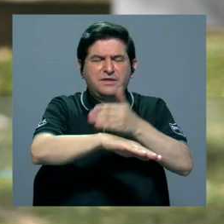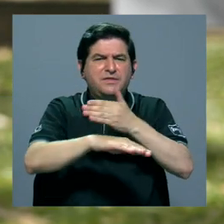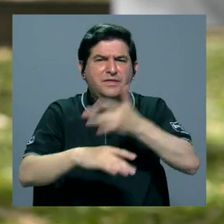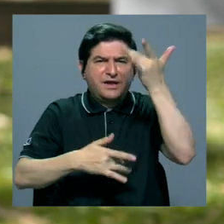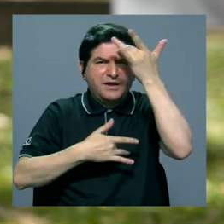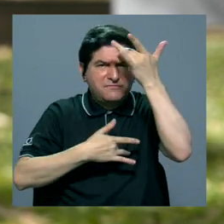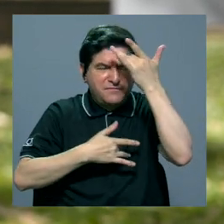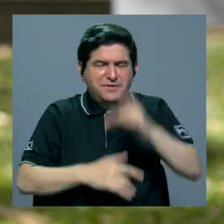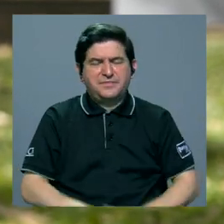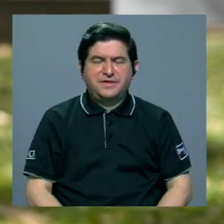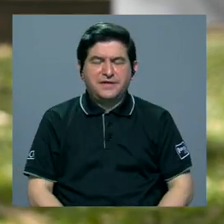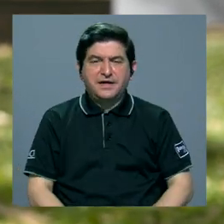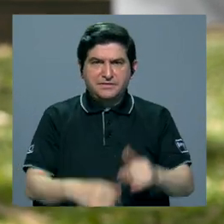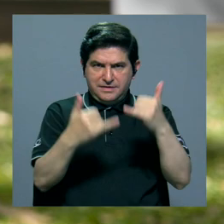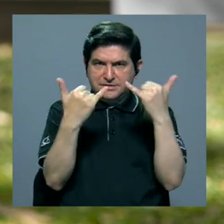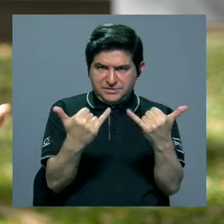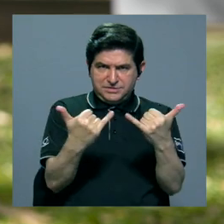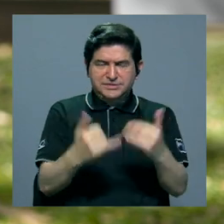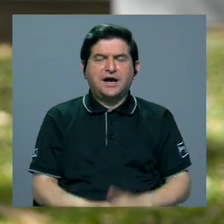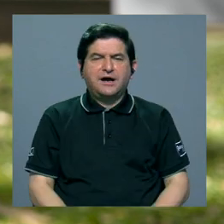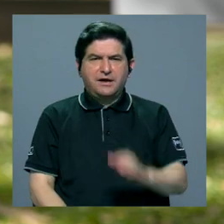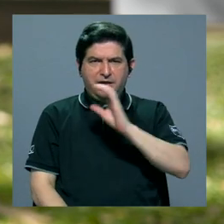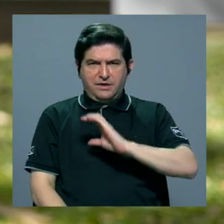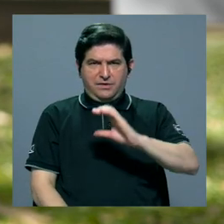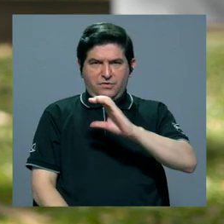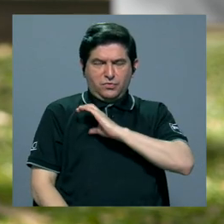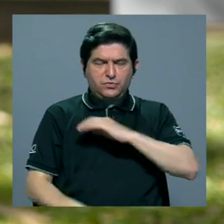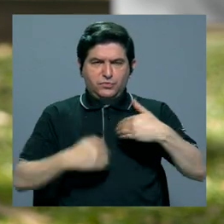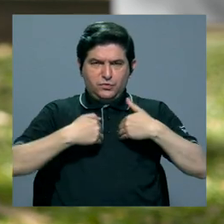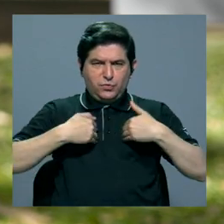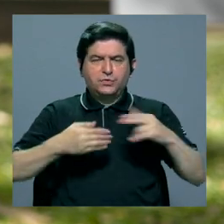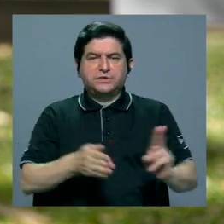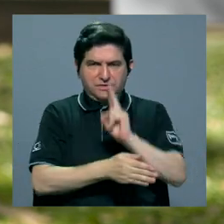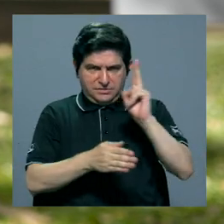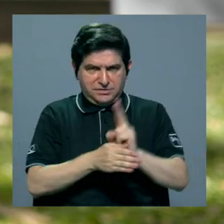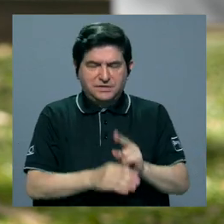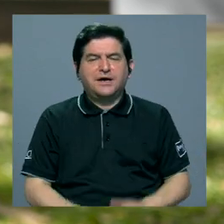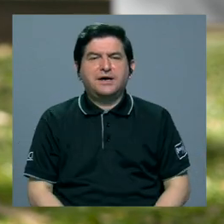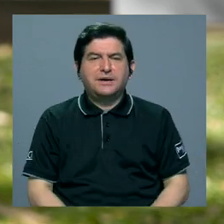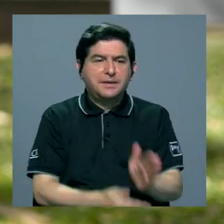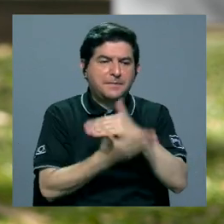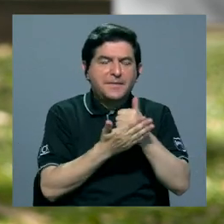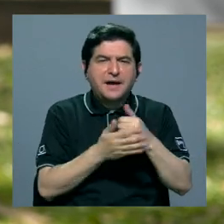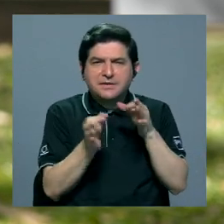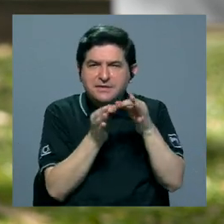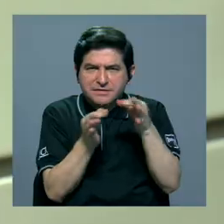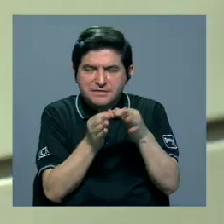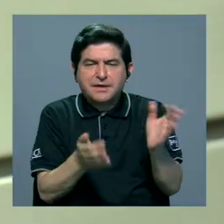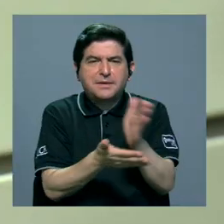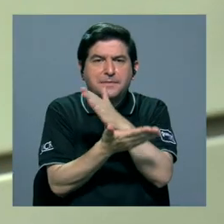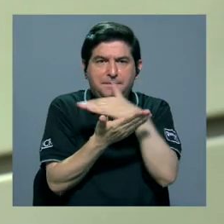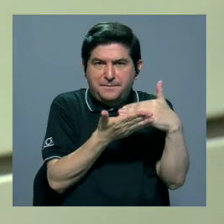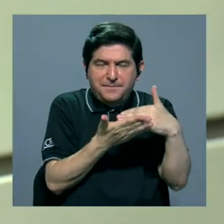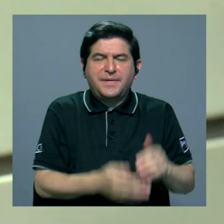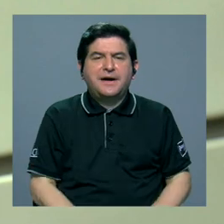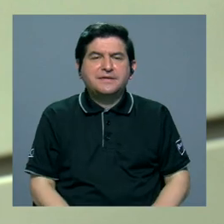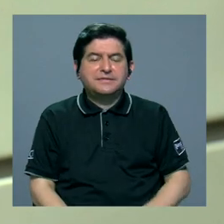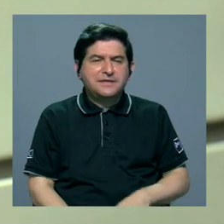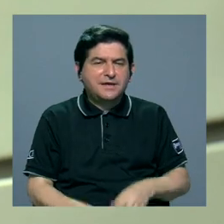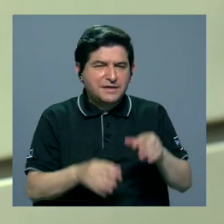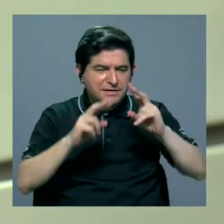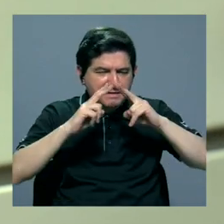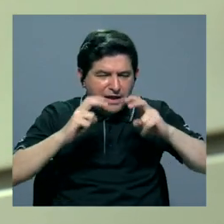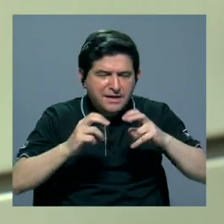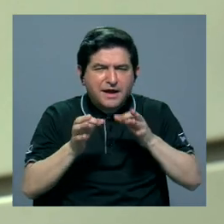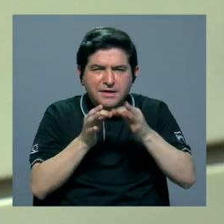enfermedad de Parkinson, tanto a nivel del comportamiento de estos animales que utilizamos, de la parte molecular y de la parte de histología. ¿Qué